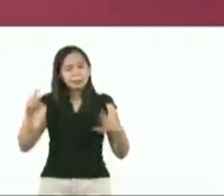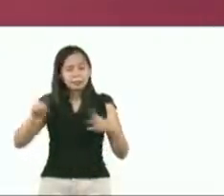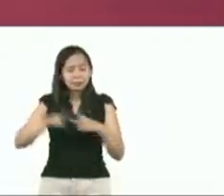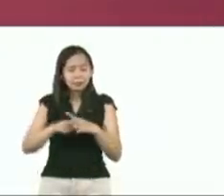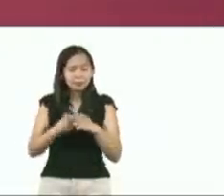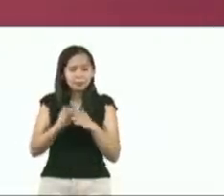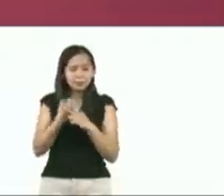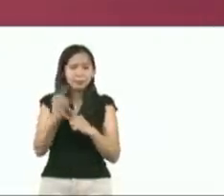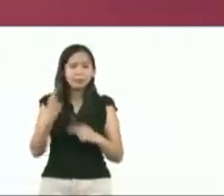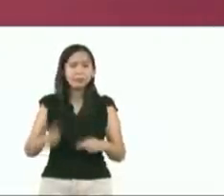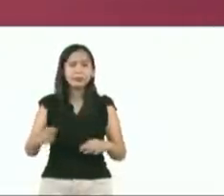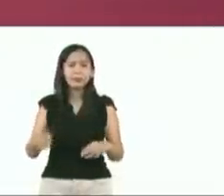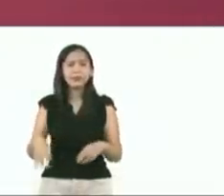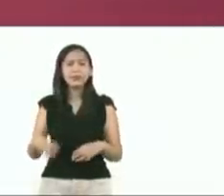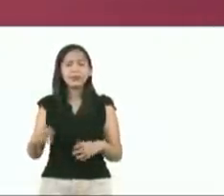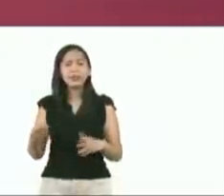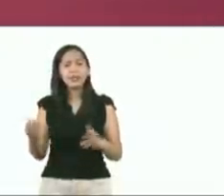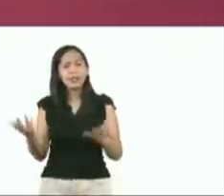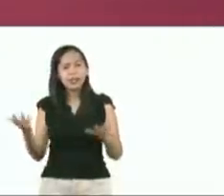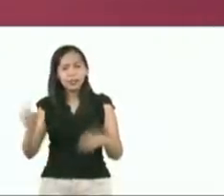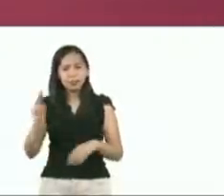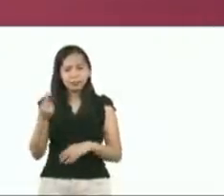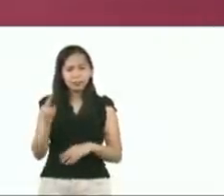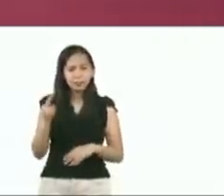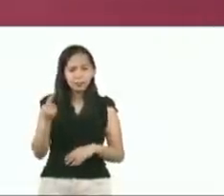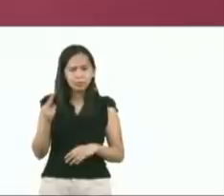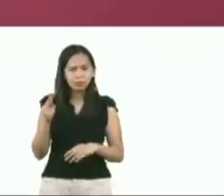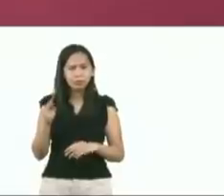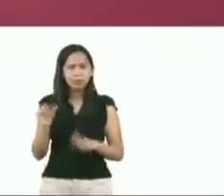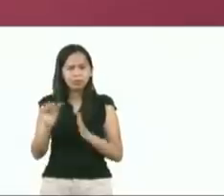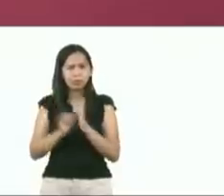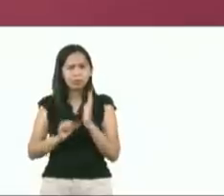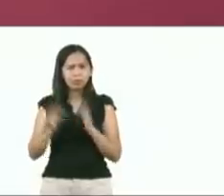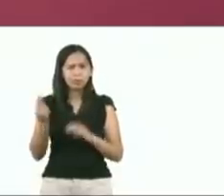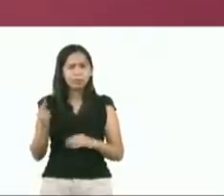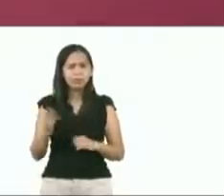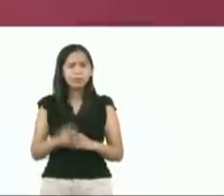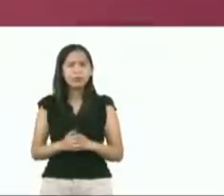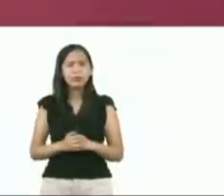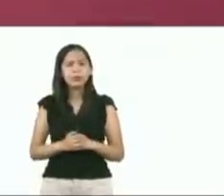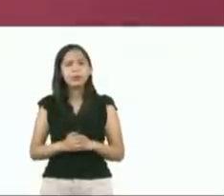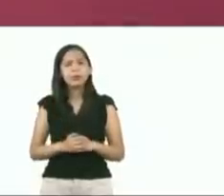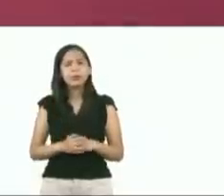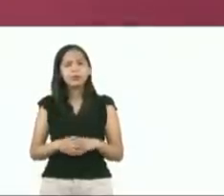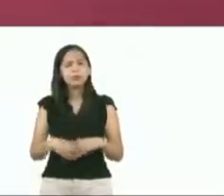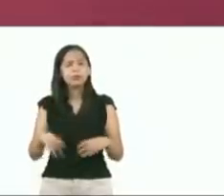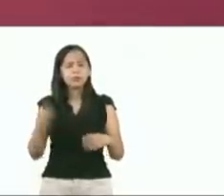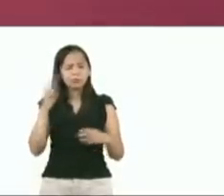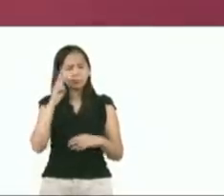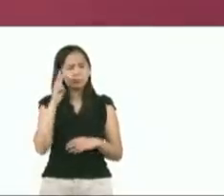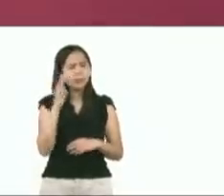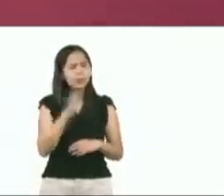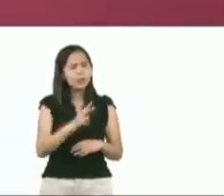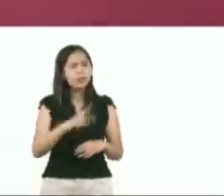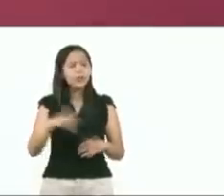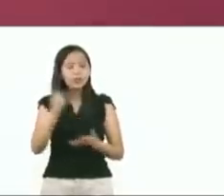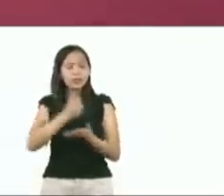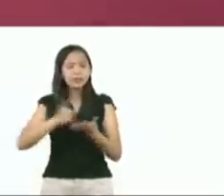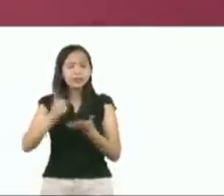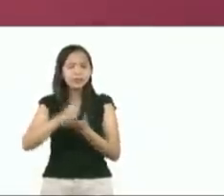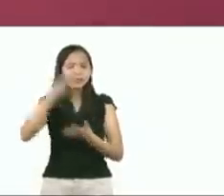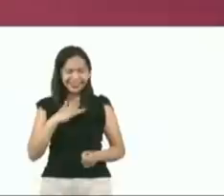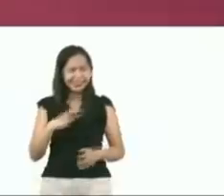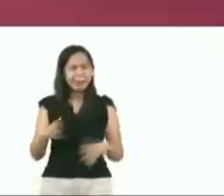convención que tuvimos aquí en México en noviembre, que fue sin duda alguna una demostración de lo que la Ciudad de México